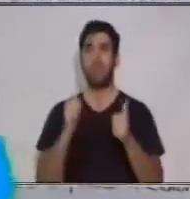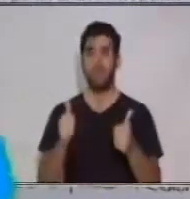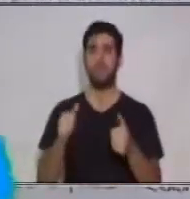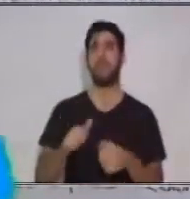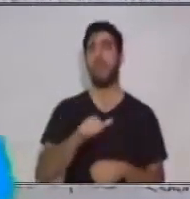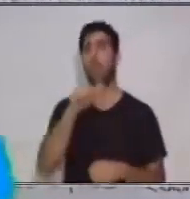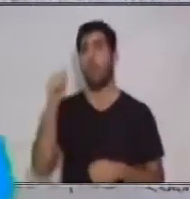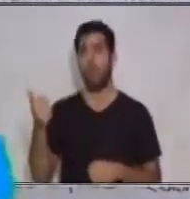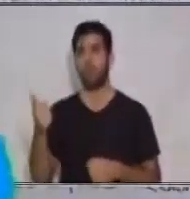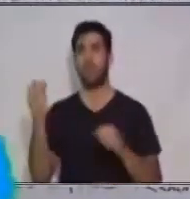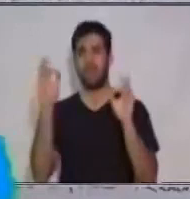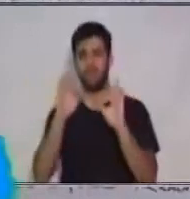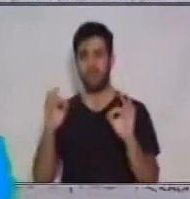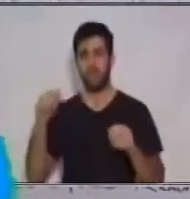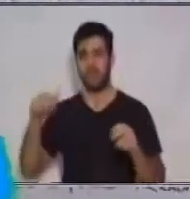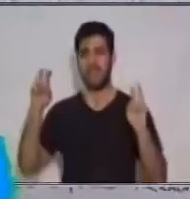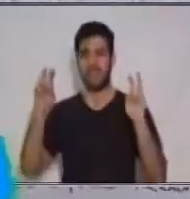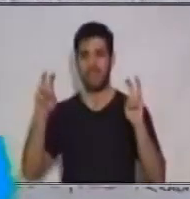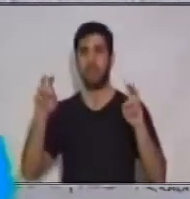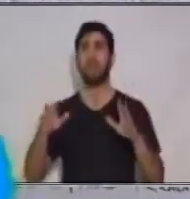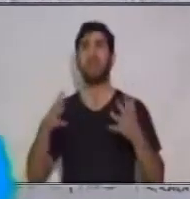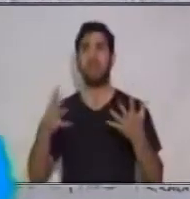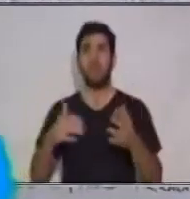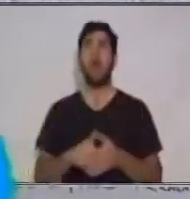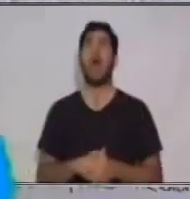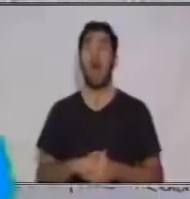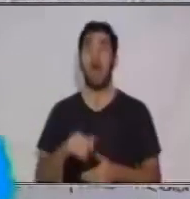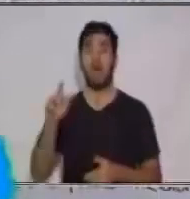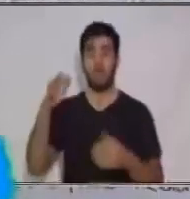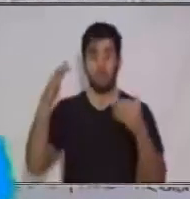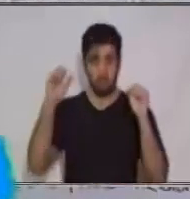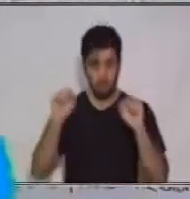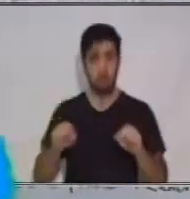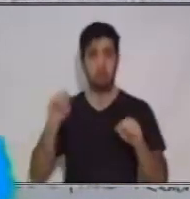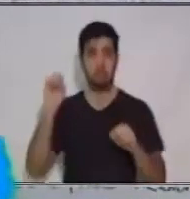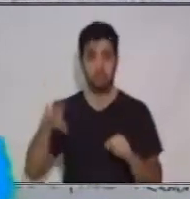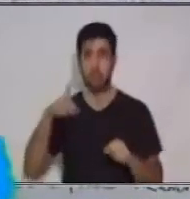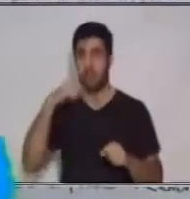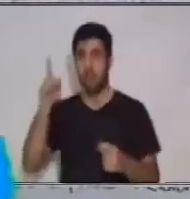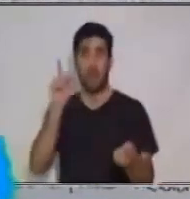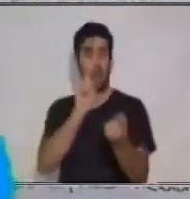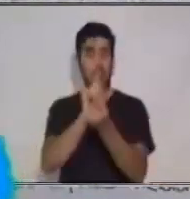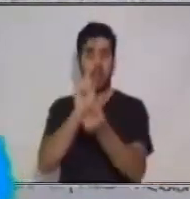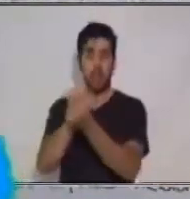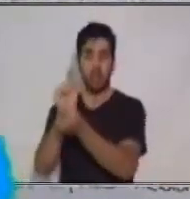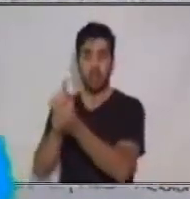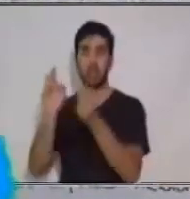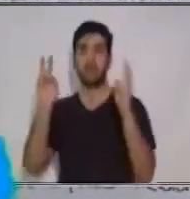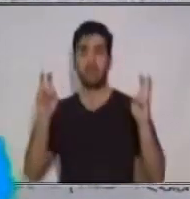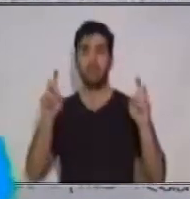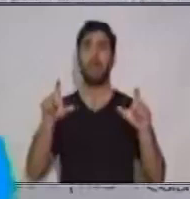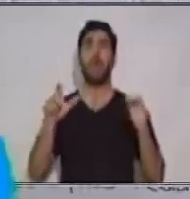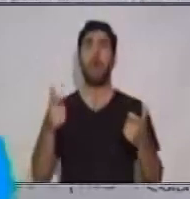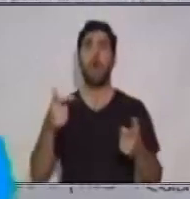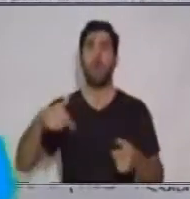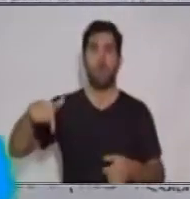la literatura precolombina es que se logró reconocer a través de la información encontrada el dominio completo de